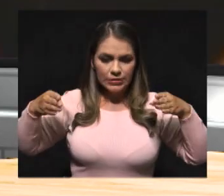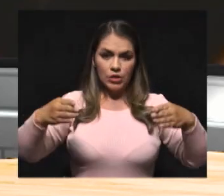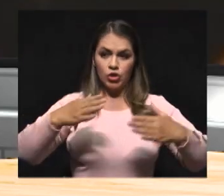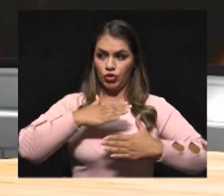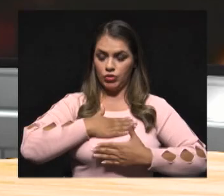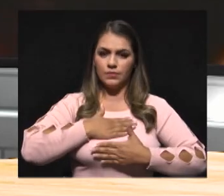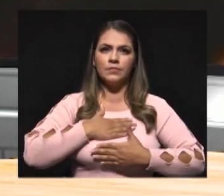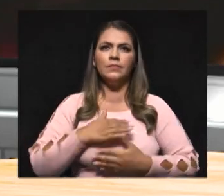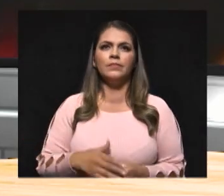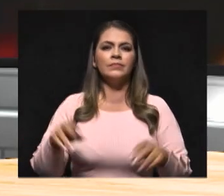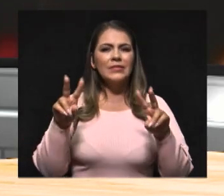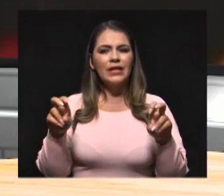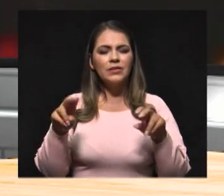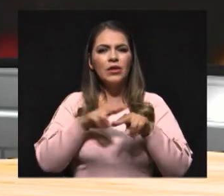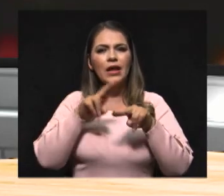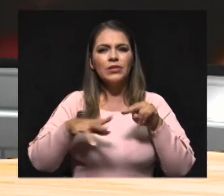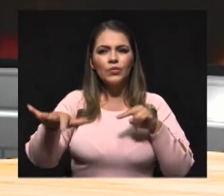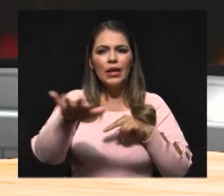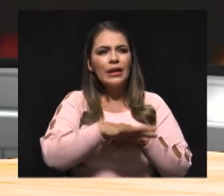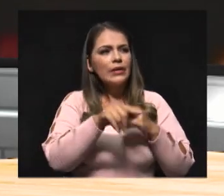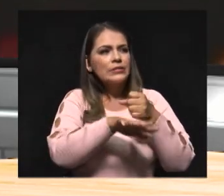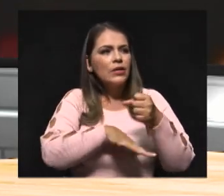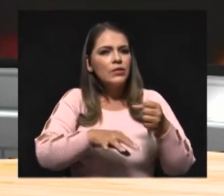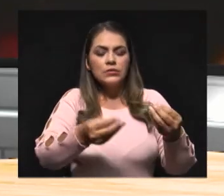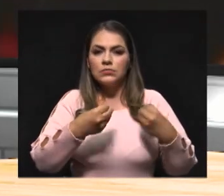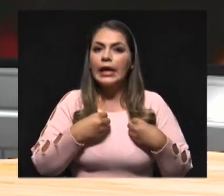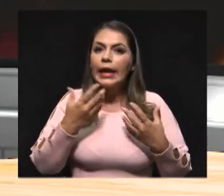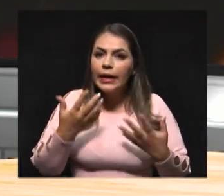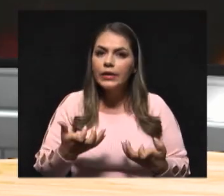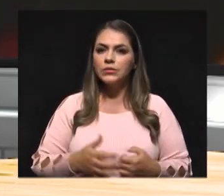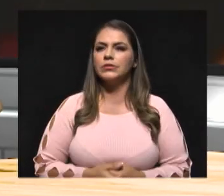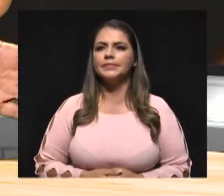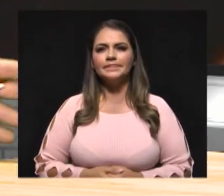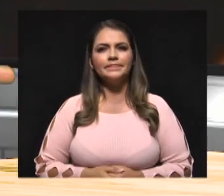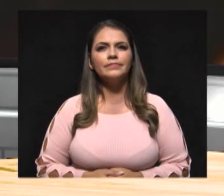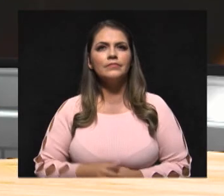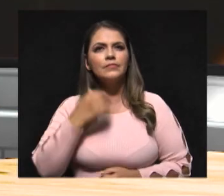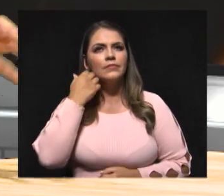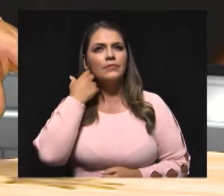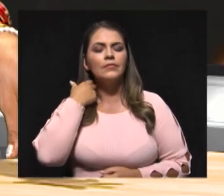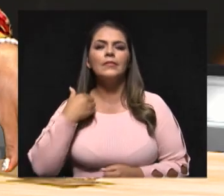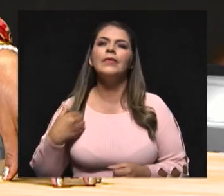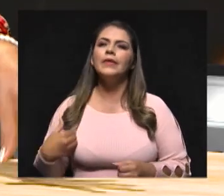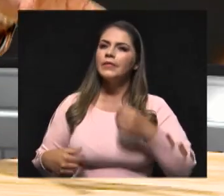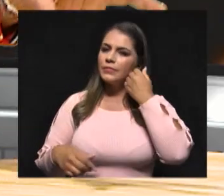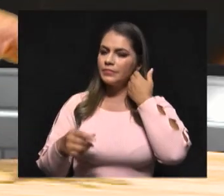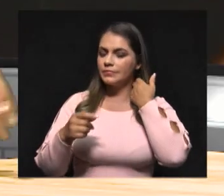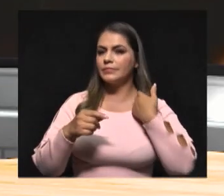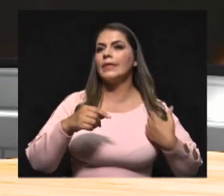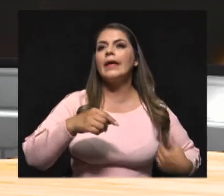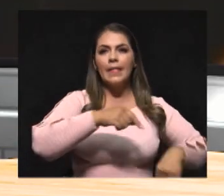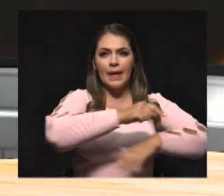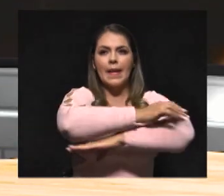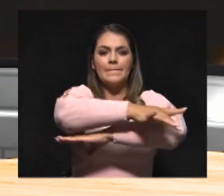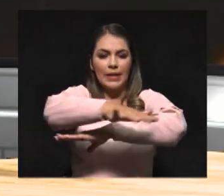incluyo en ellas una con una reconexión con lo básico y ahí te toca un punto para terminar digamos los ejes entonces está la playa que se